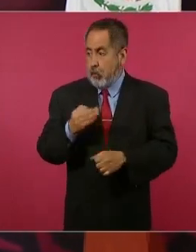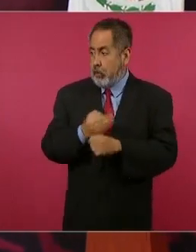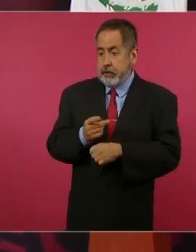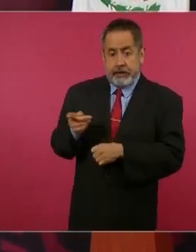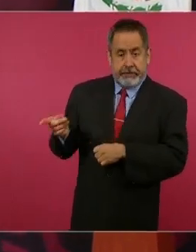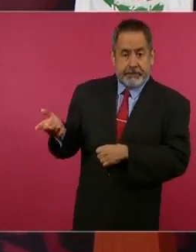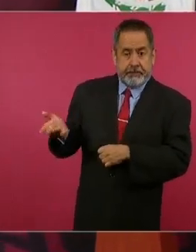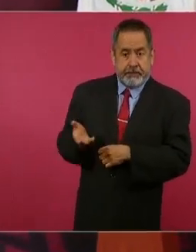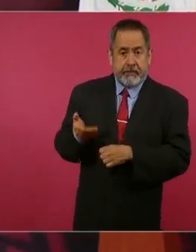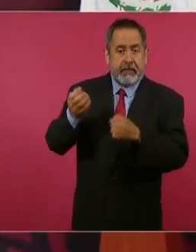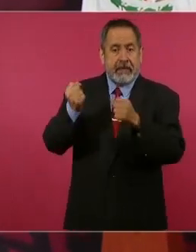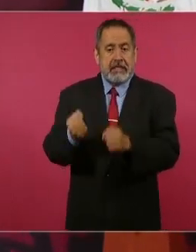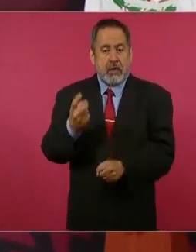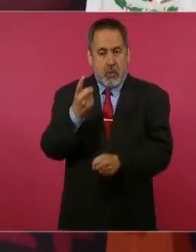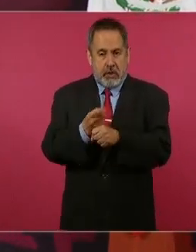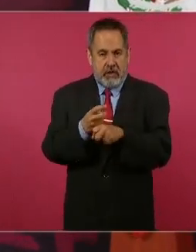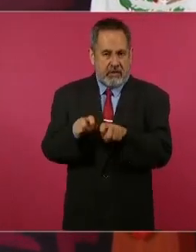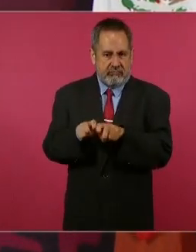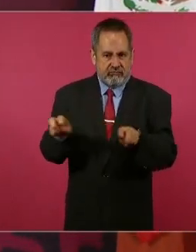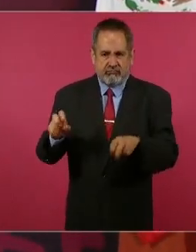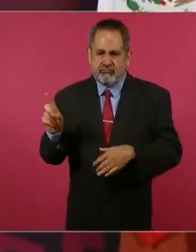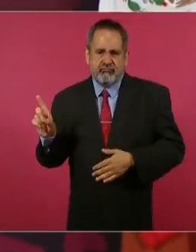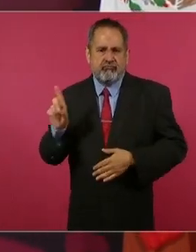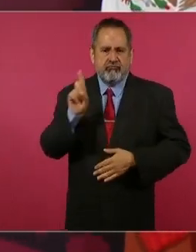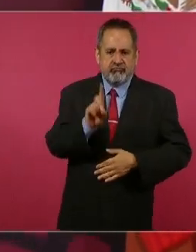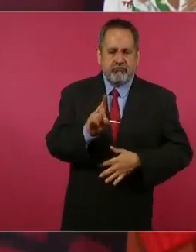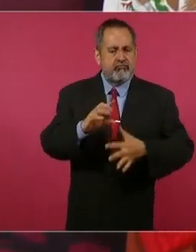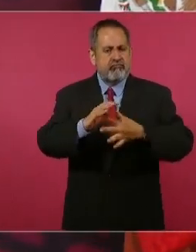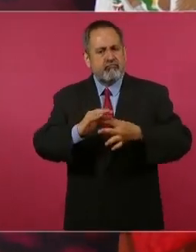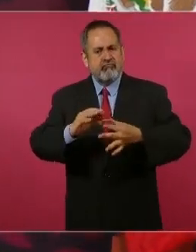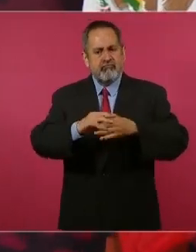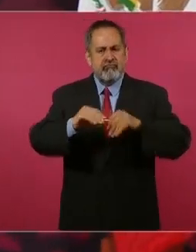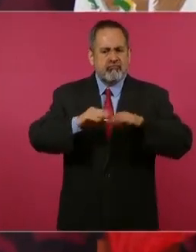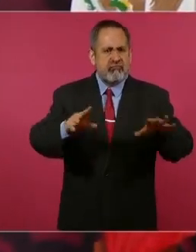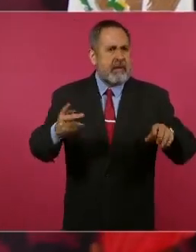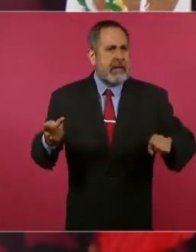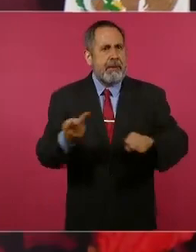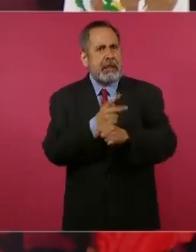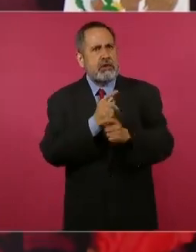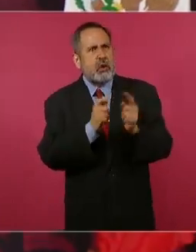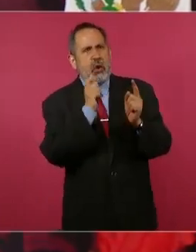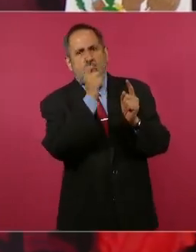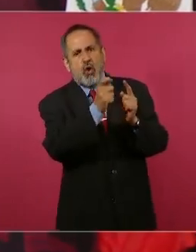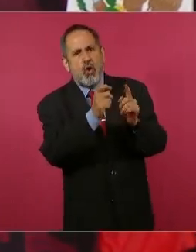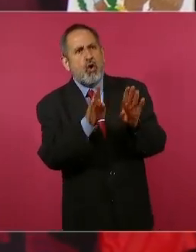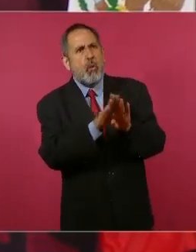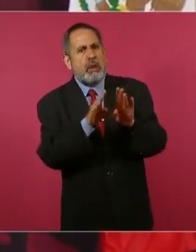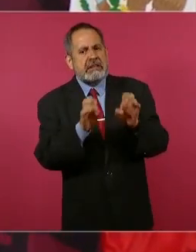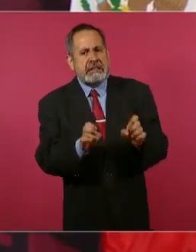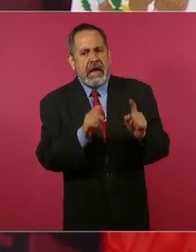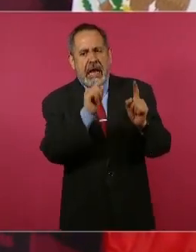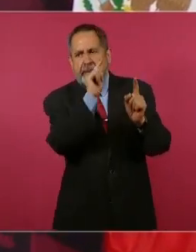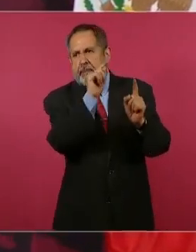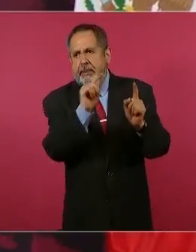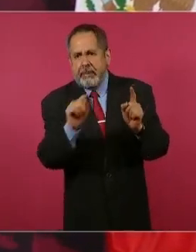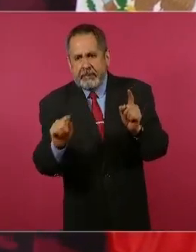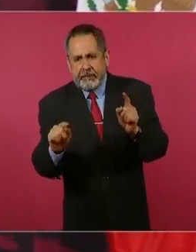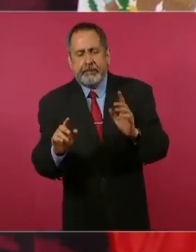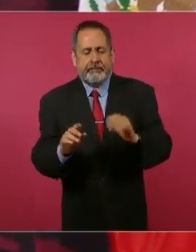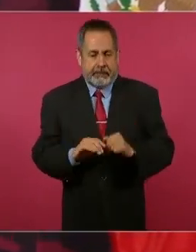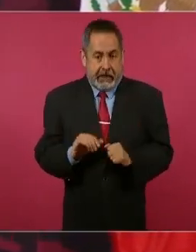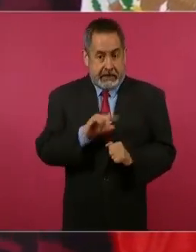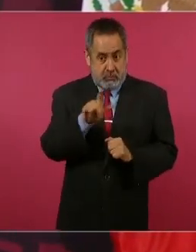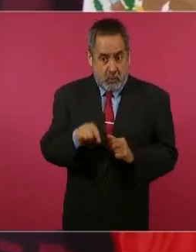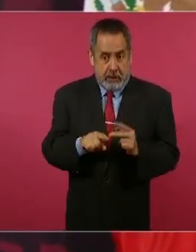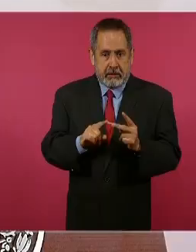Seguridad nos va a informar y posteriormente